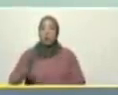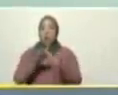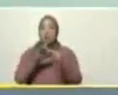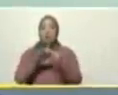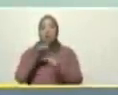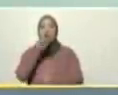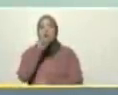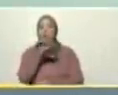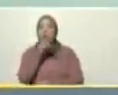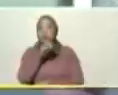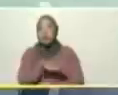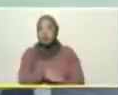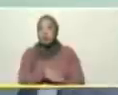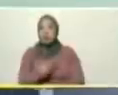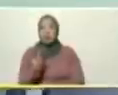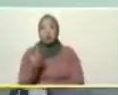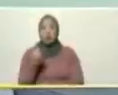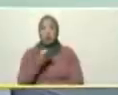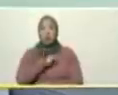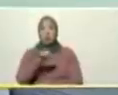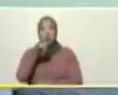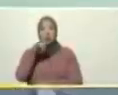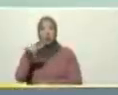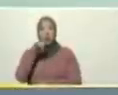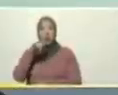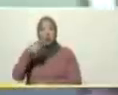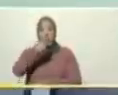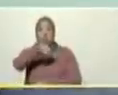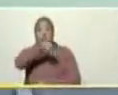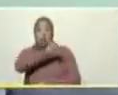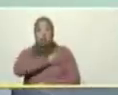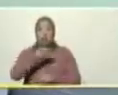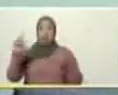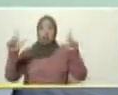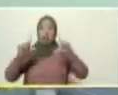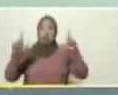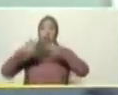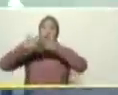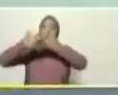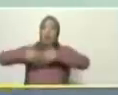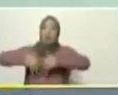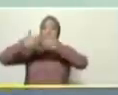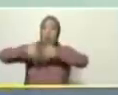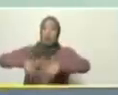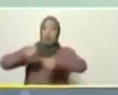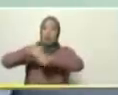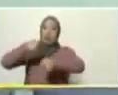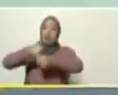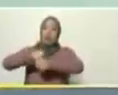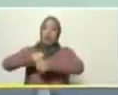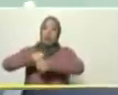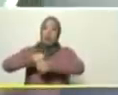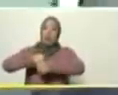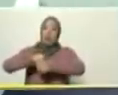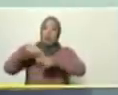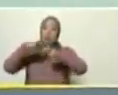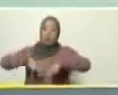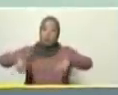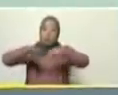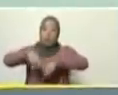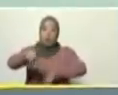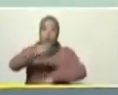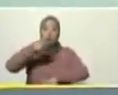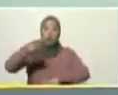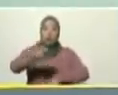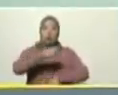hoy que me estremece. Anuncios en la televisión española de las empresas que se dedicaban a buscar vientres